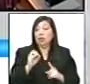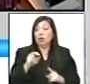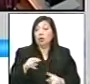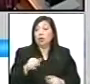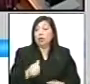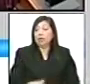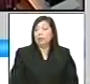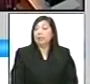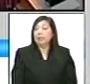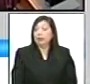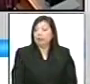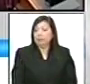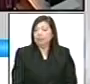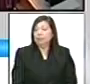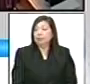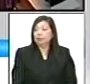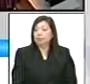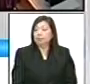Salgado Rubianes.